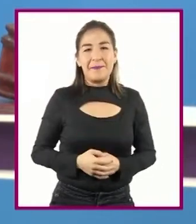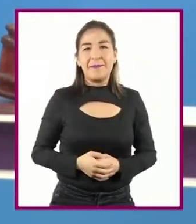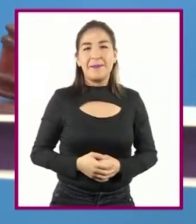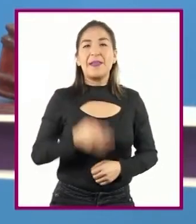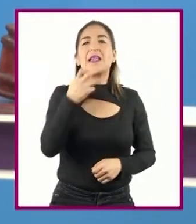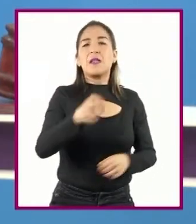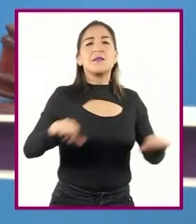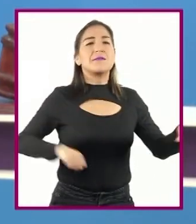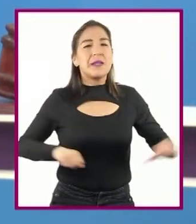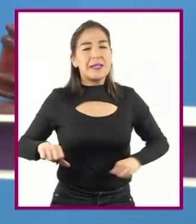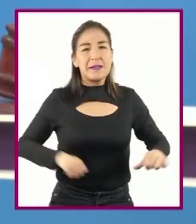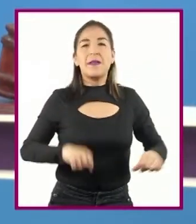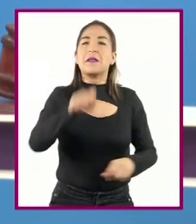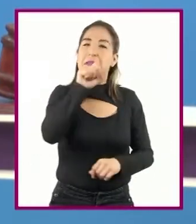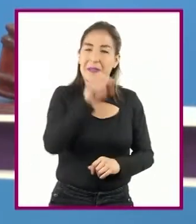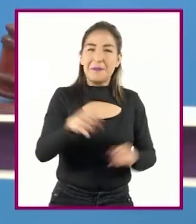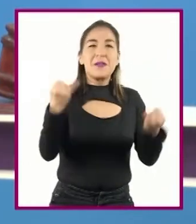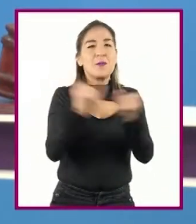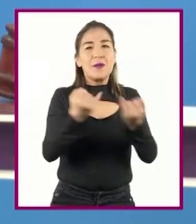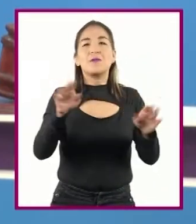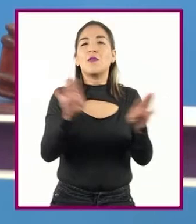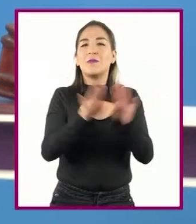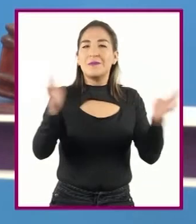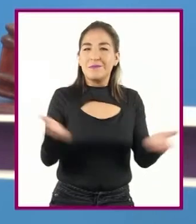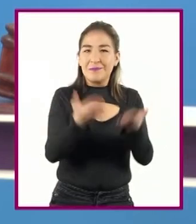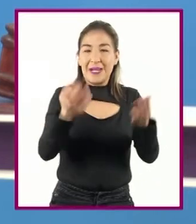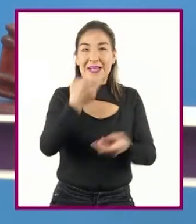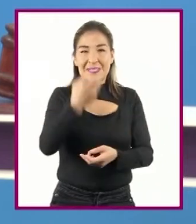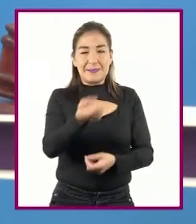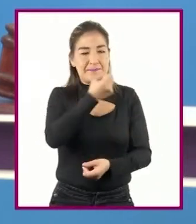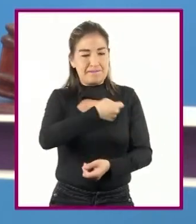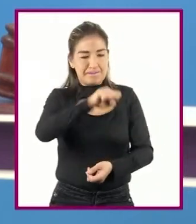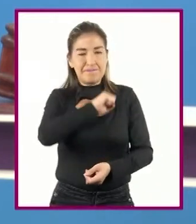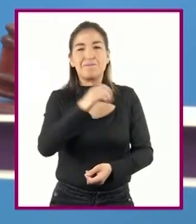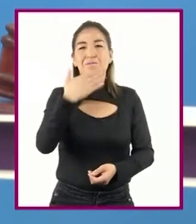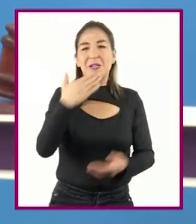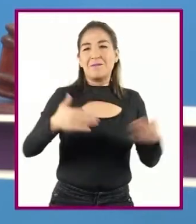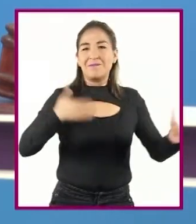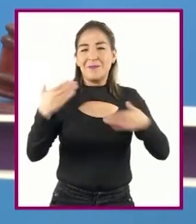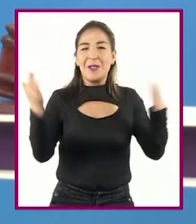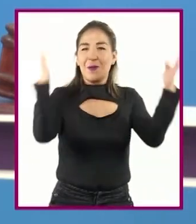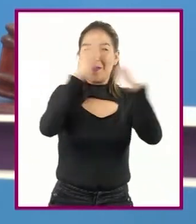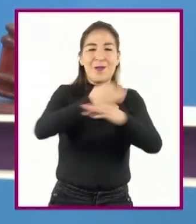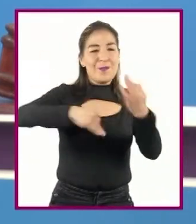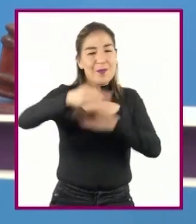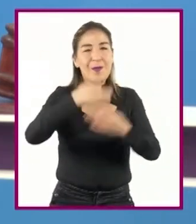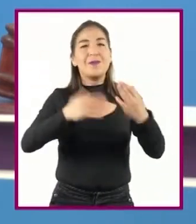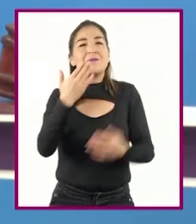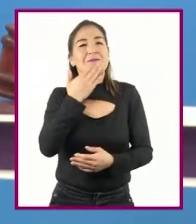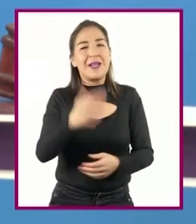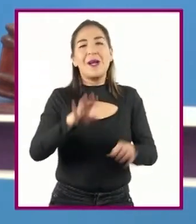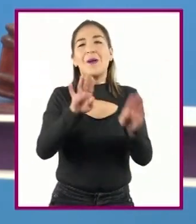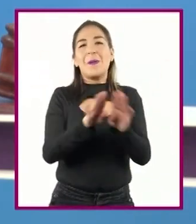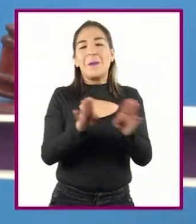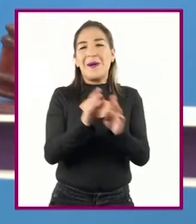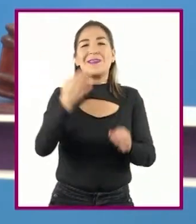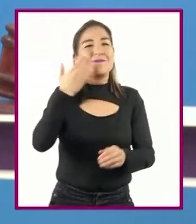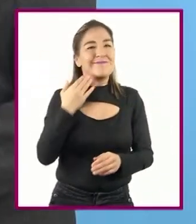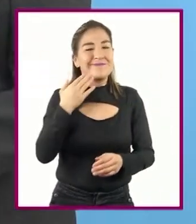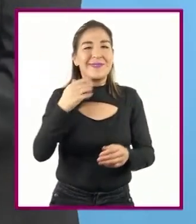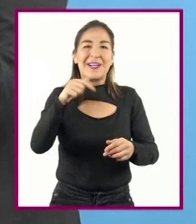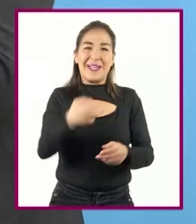estas acciones también promoveríamos la sana convivencia y lograríamos mantener la armonía en el